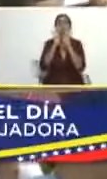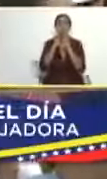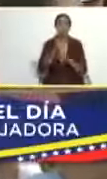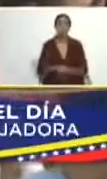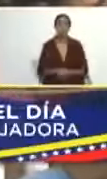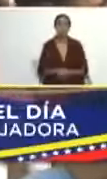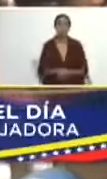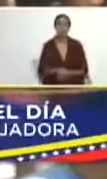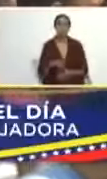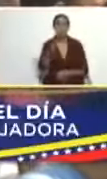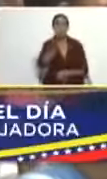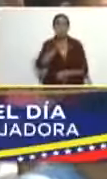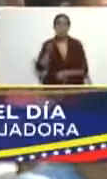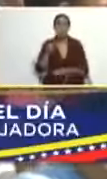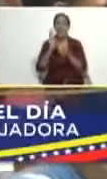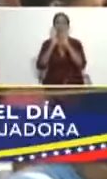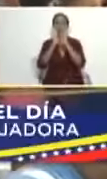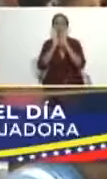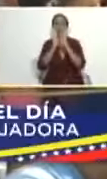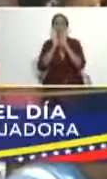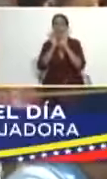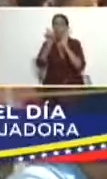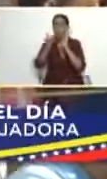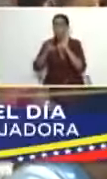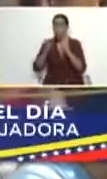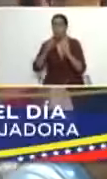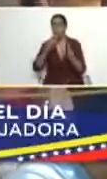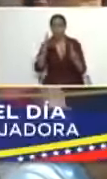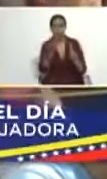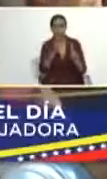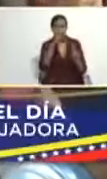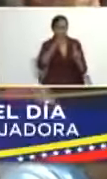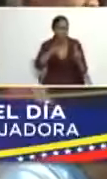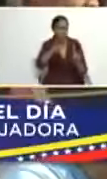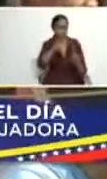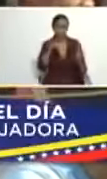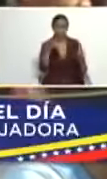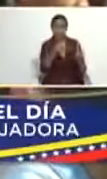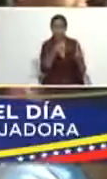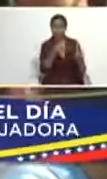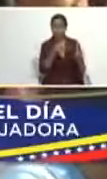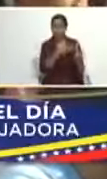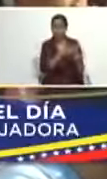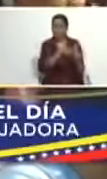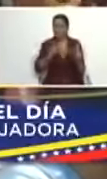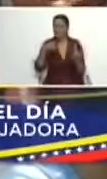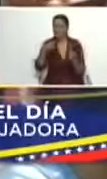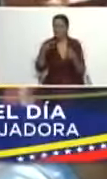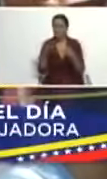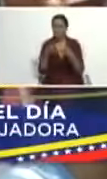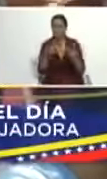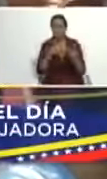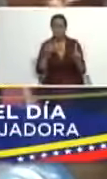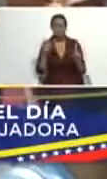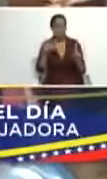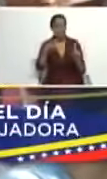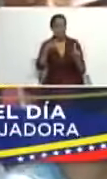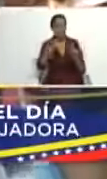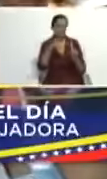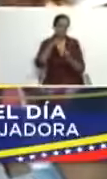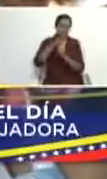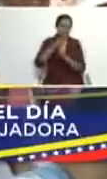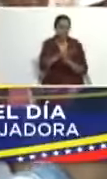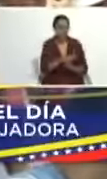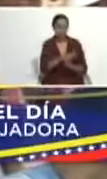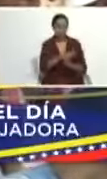¡Una pita a quienes odian a nuestro pueblo! ¡A quienes quisieron ponernos de rodillas